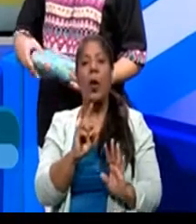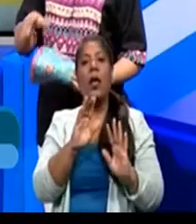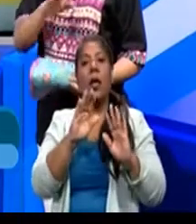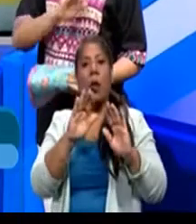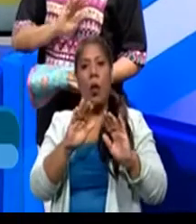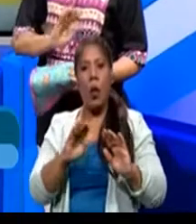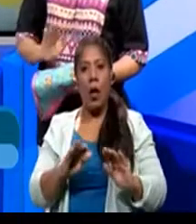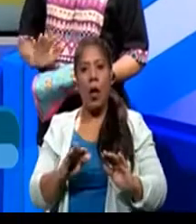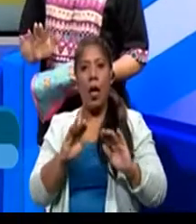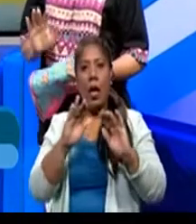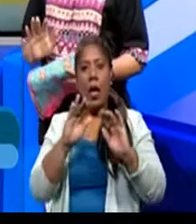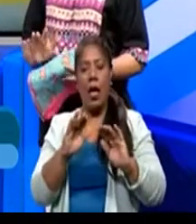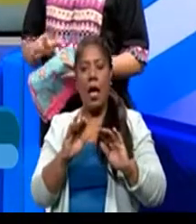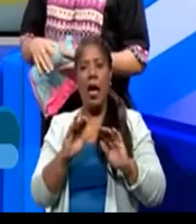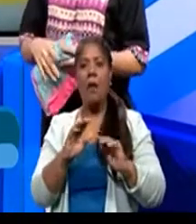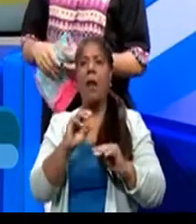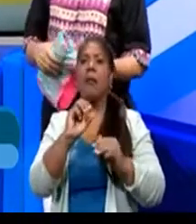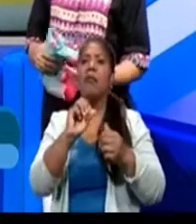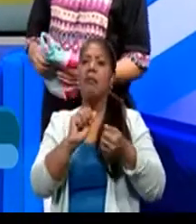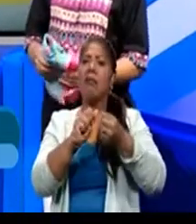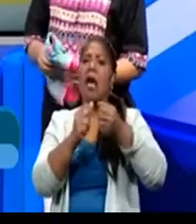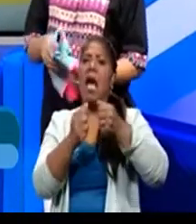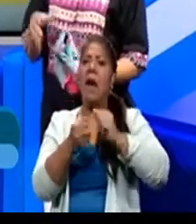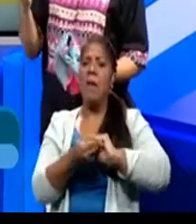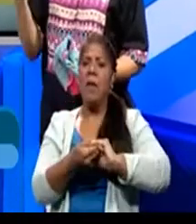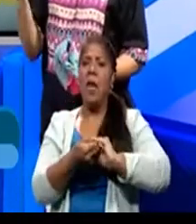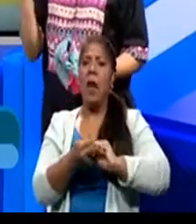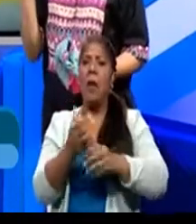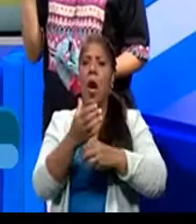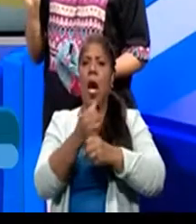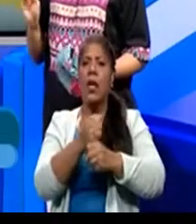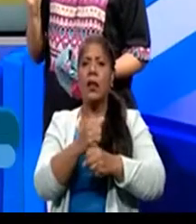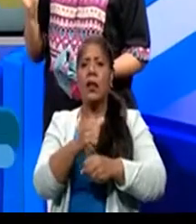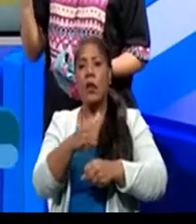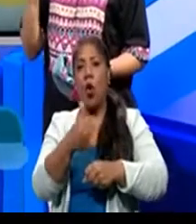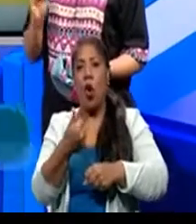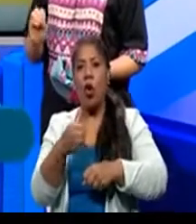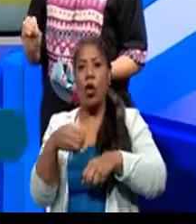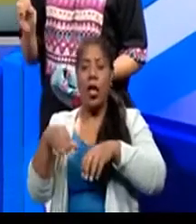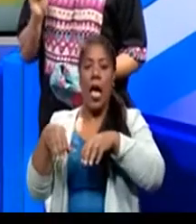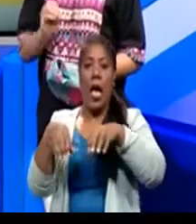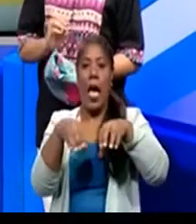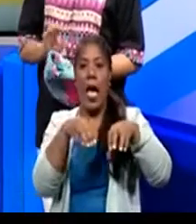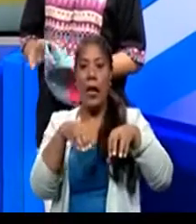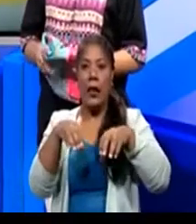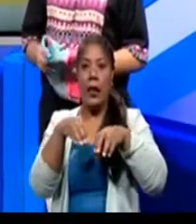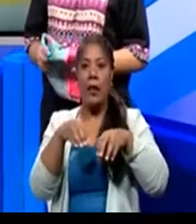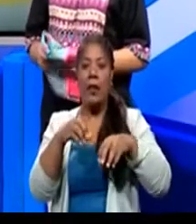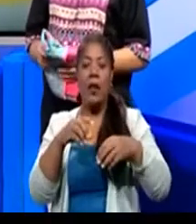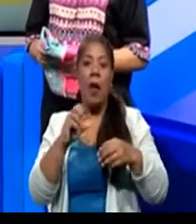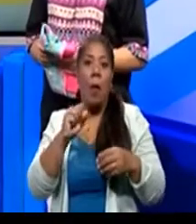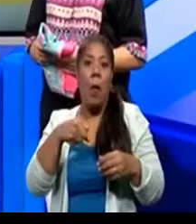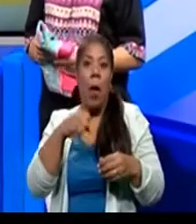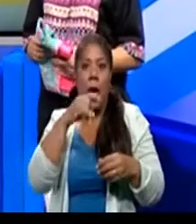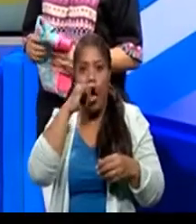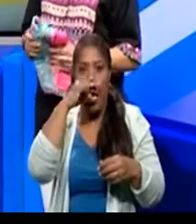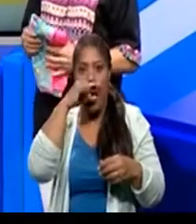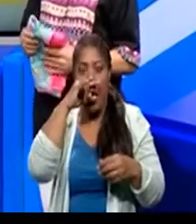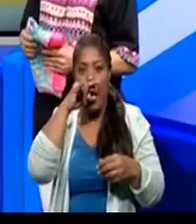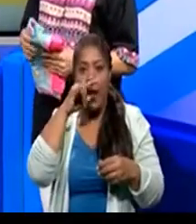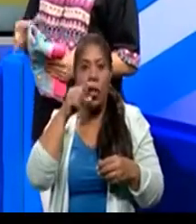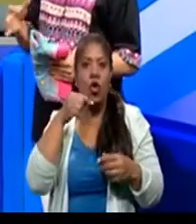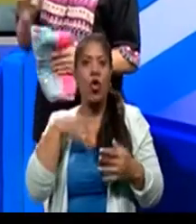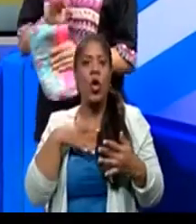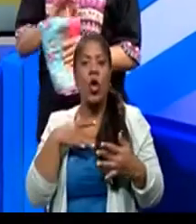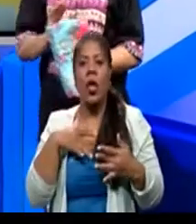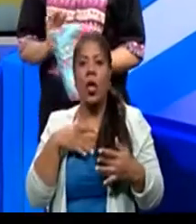obligar, vamos a omitir esta actividad porque hay estudiantes que tienen hipersensibilidad sensorial y pues,